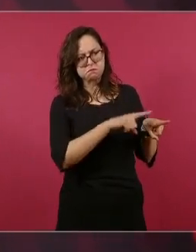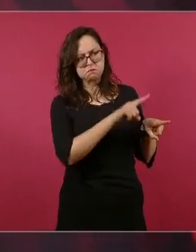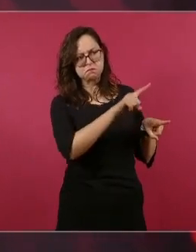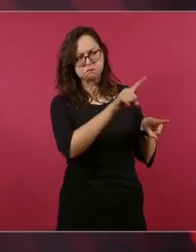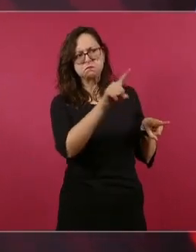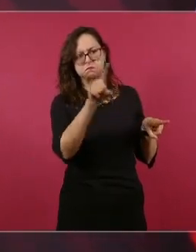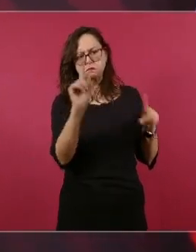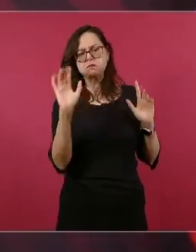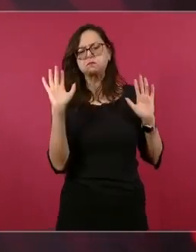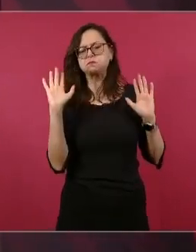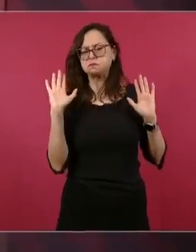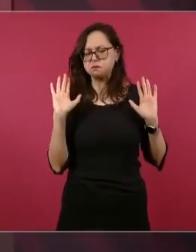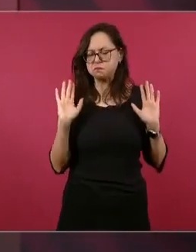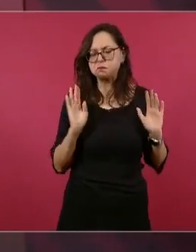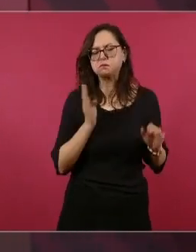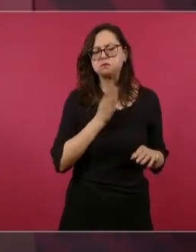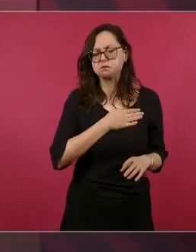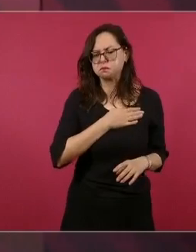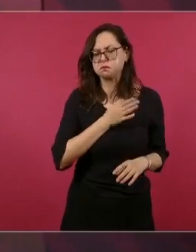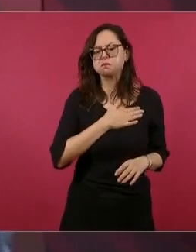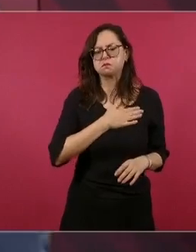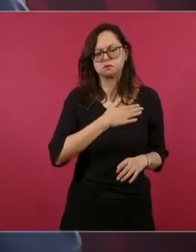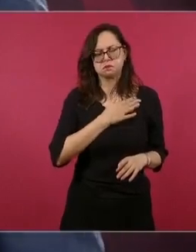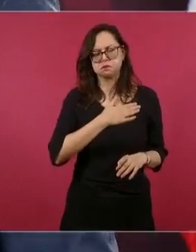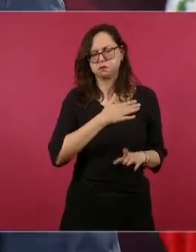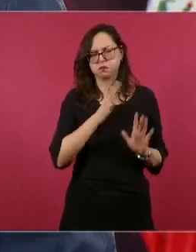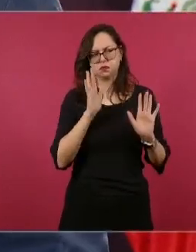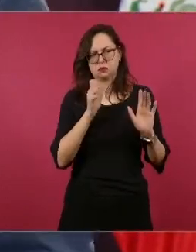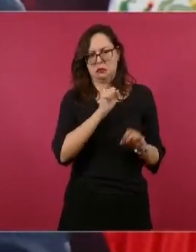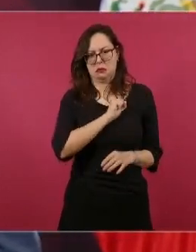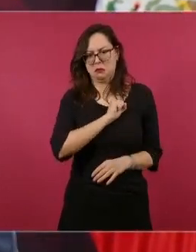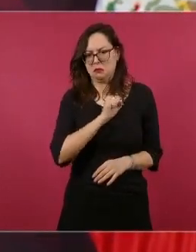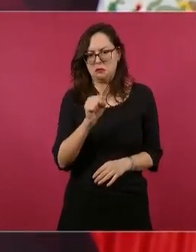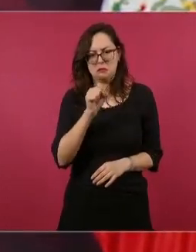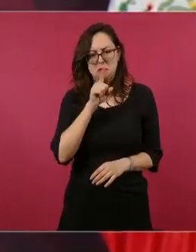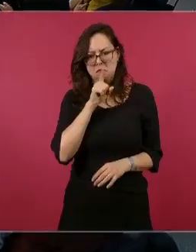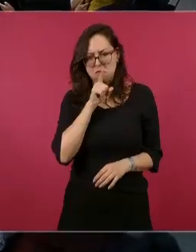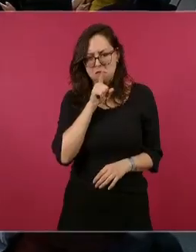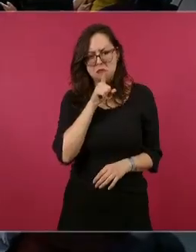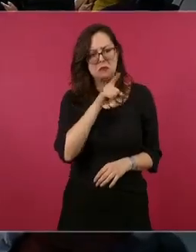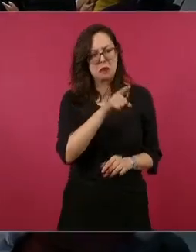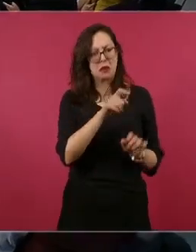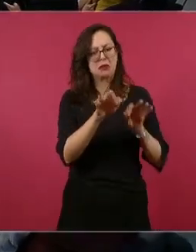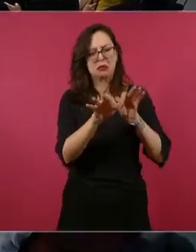hay gente que ha hecho su patrimonio con trabajo de conformidad con la ley